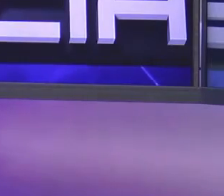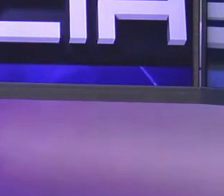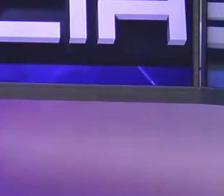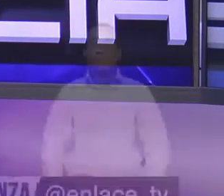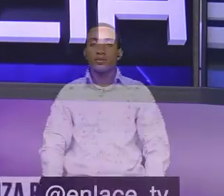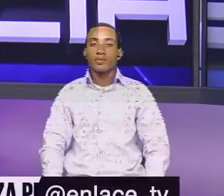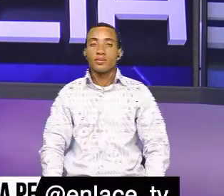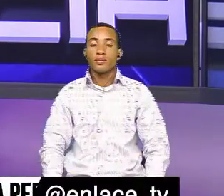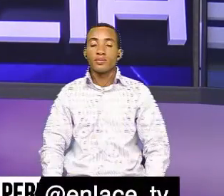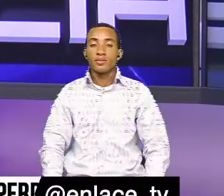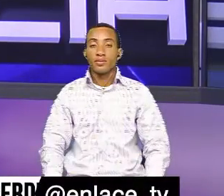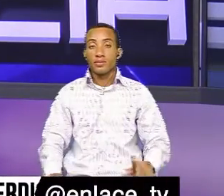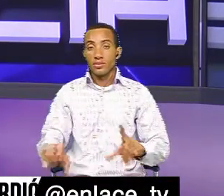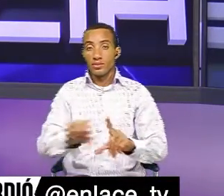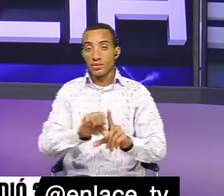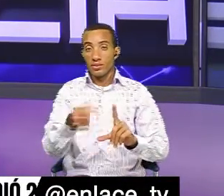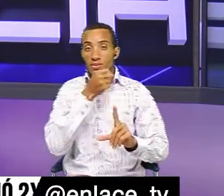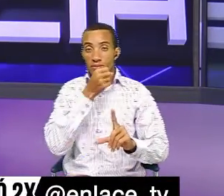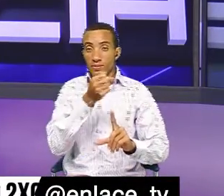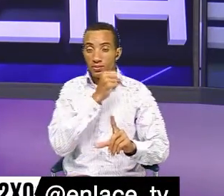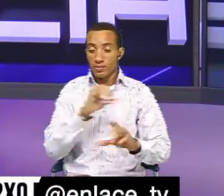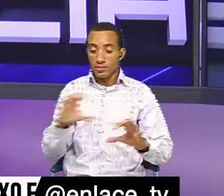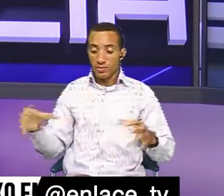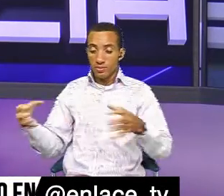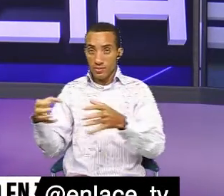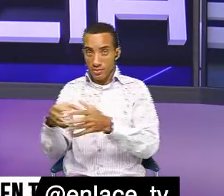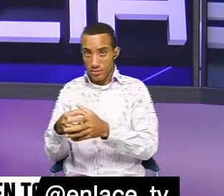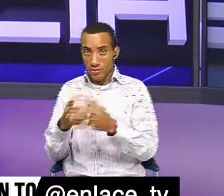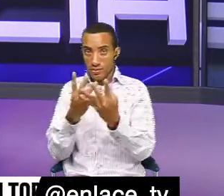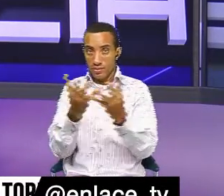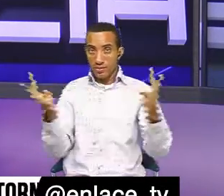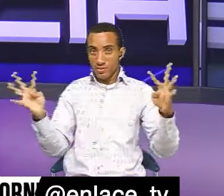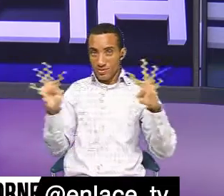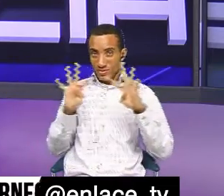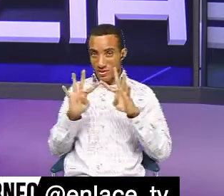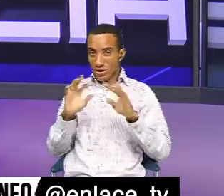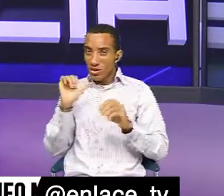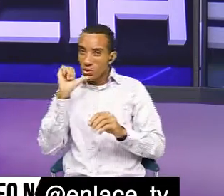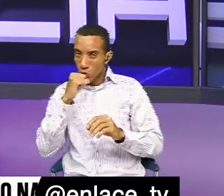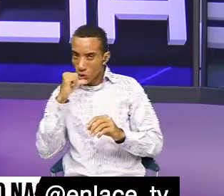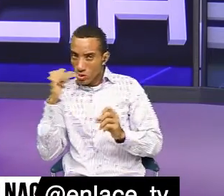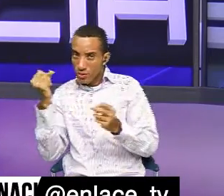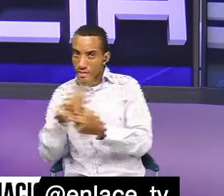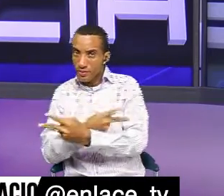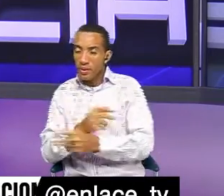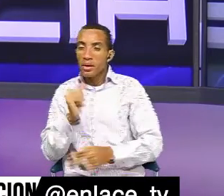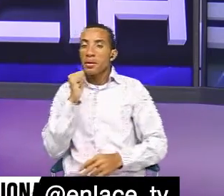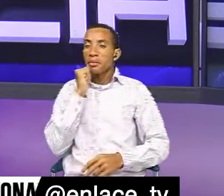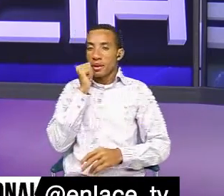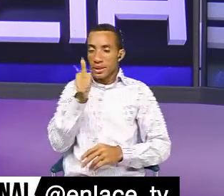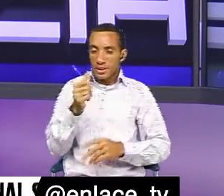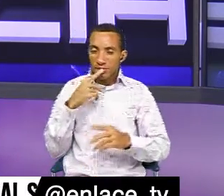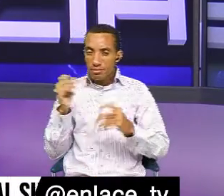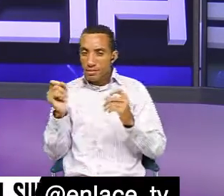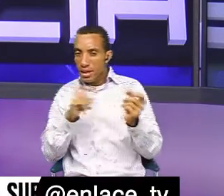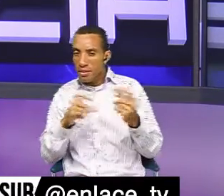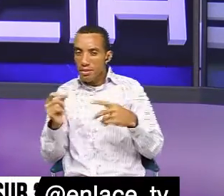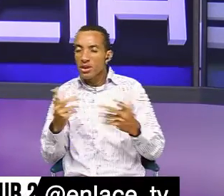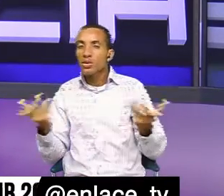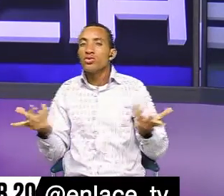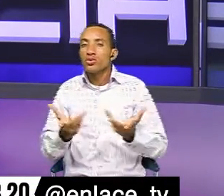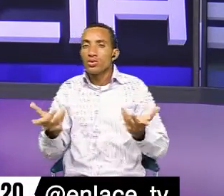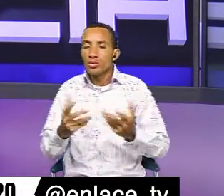Regresamos a Enlace Noticias. La Comisión de Víctimas del Congreso de la República sesionará mañana en el Auditorio Mario González de la Biblioteca Alejandro Galvis Galvis.